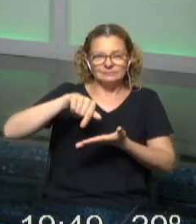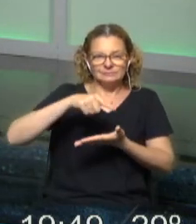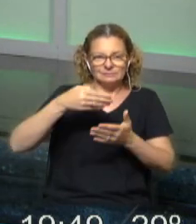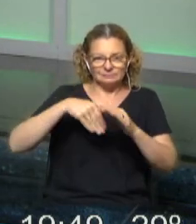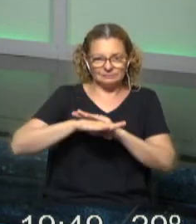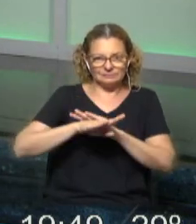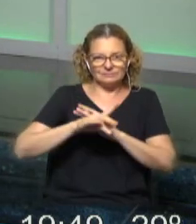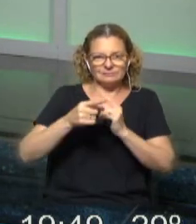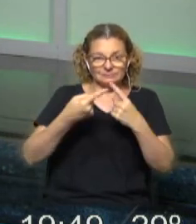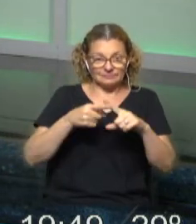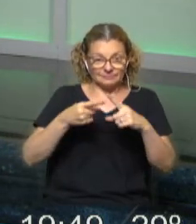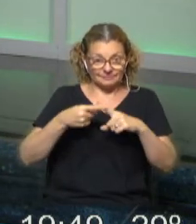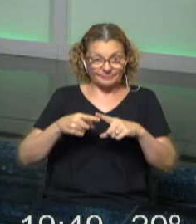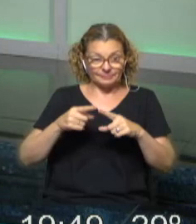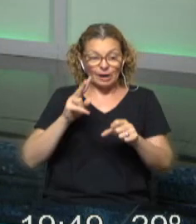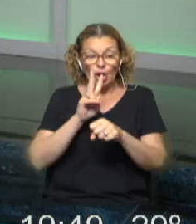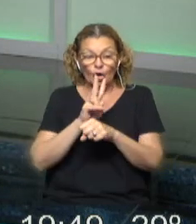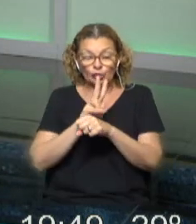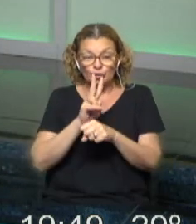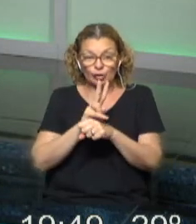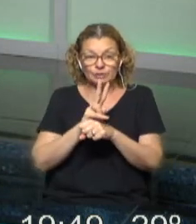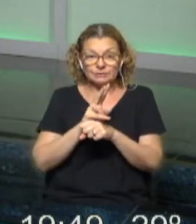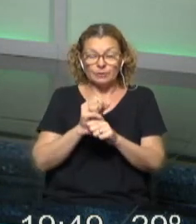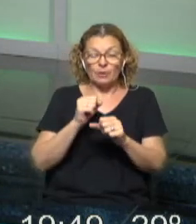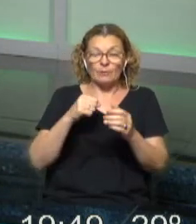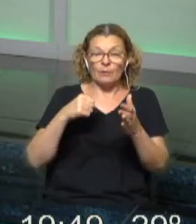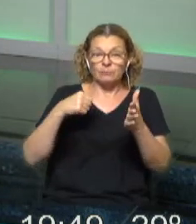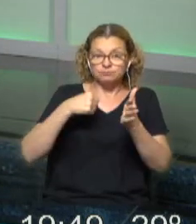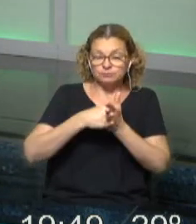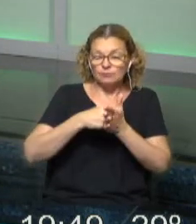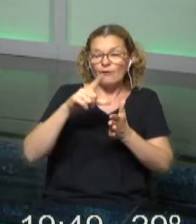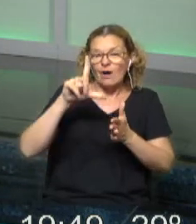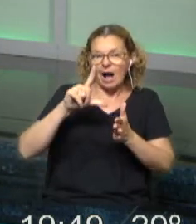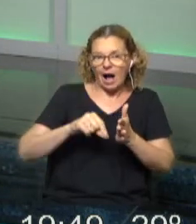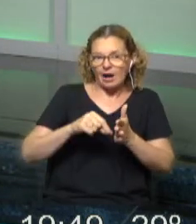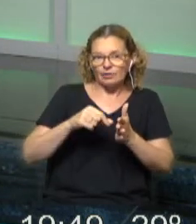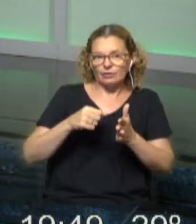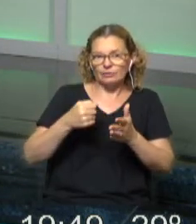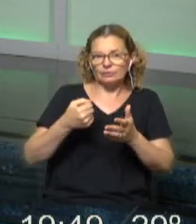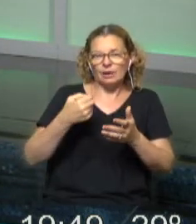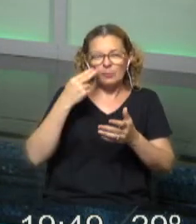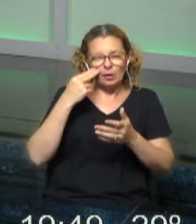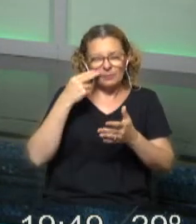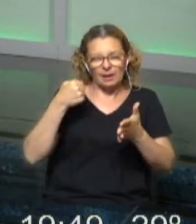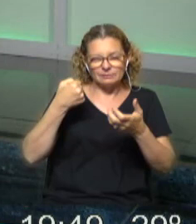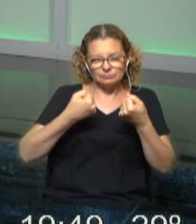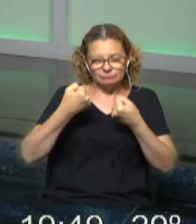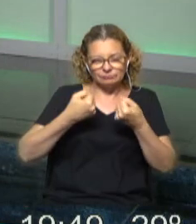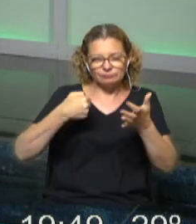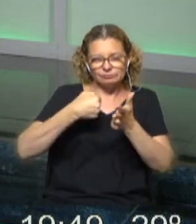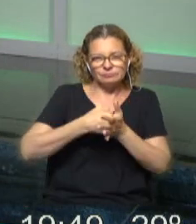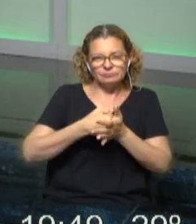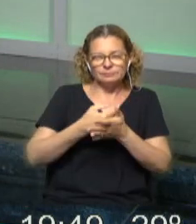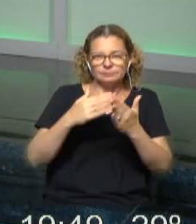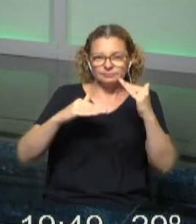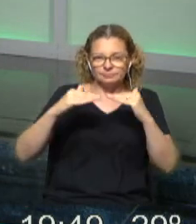incluyeron este tipo de dispositivos y cómo impactaron en la disminución de los accidentes de tránsito, de los siniestros. Lo que estamos viendo aquí es la